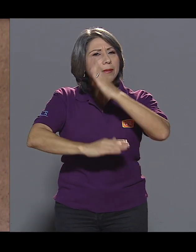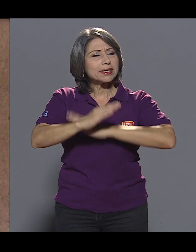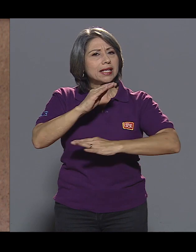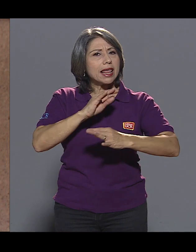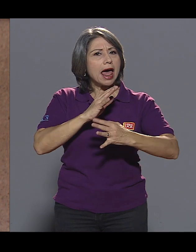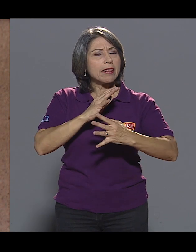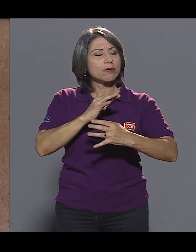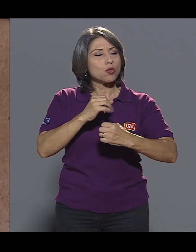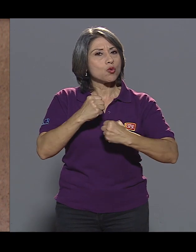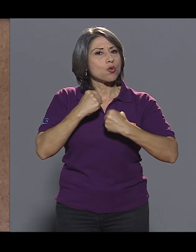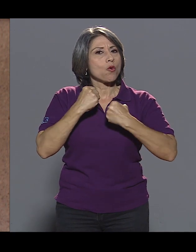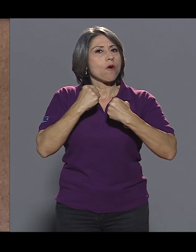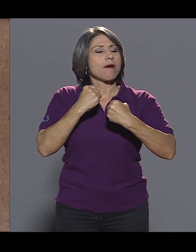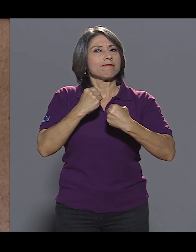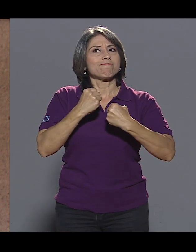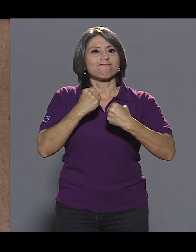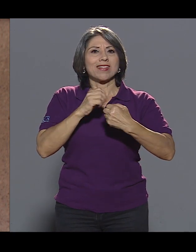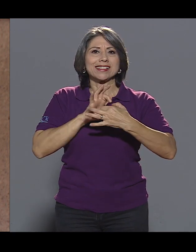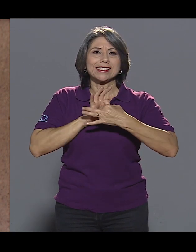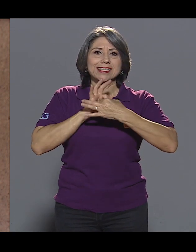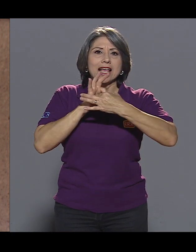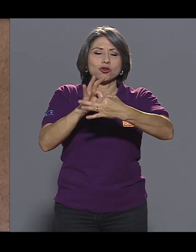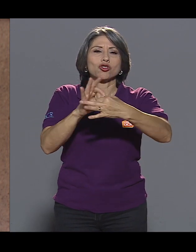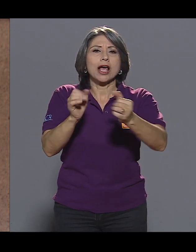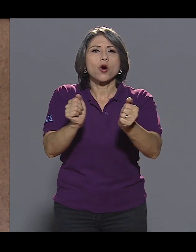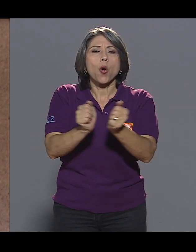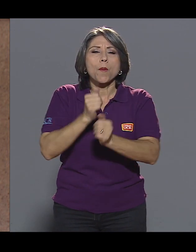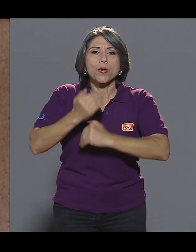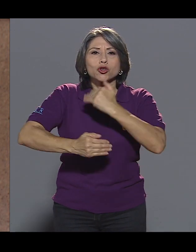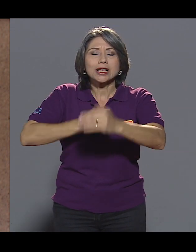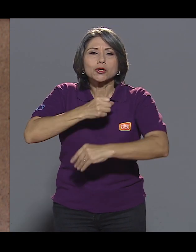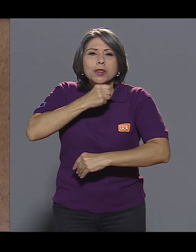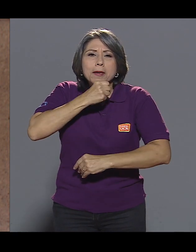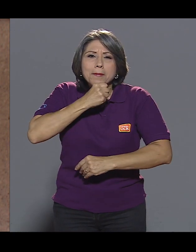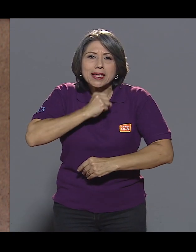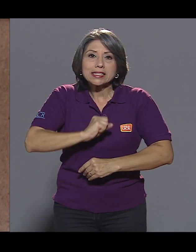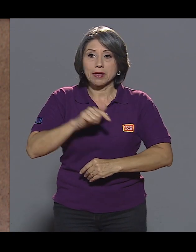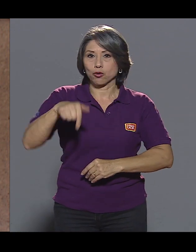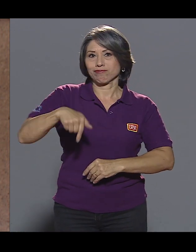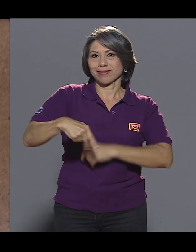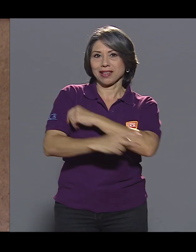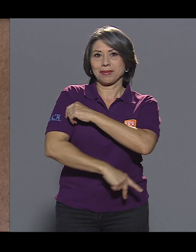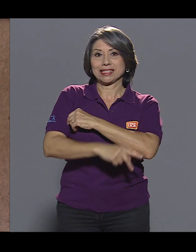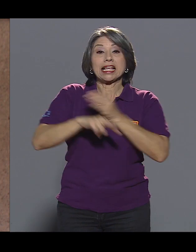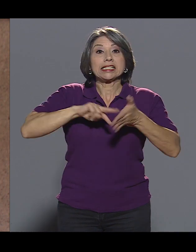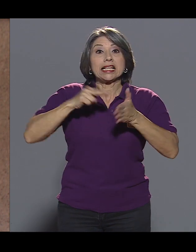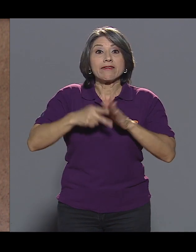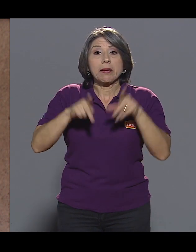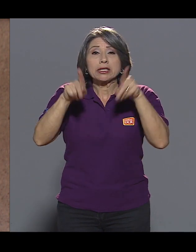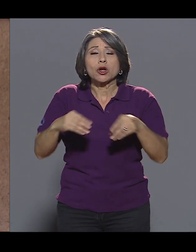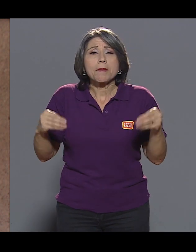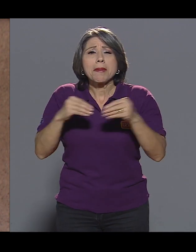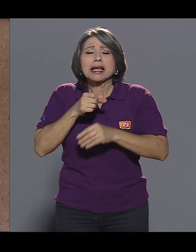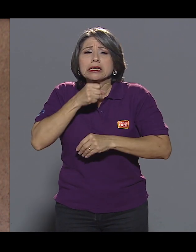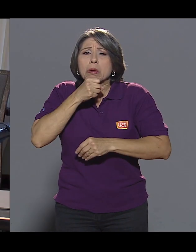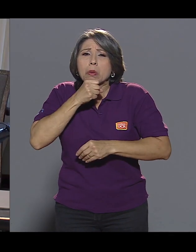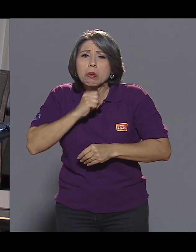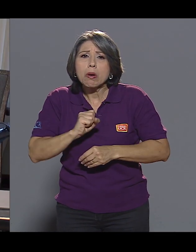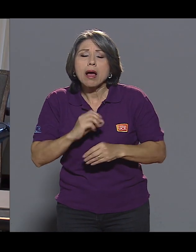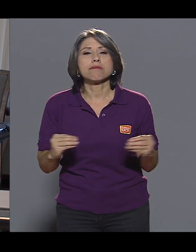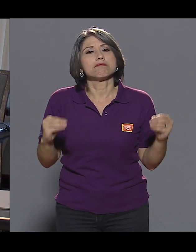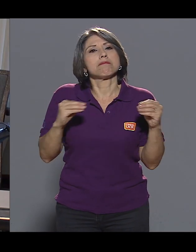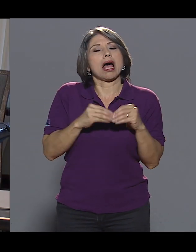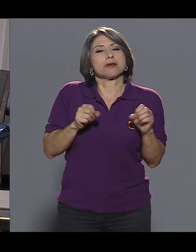muy fuertemente en el país con el proceso de envejecimiento. O sea, a mayor edad, mayor incidencia, mayor